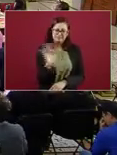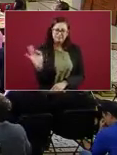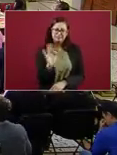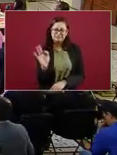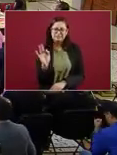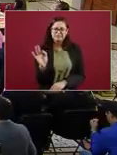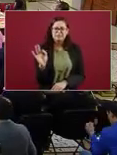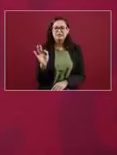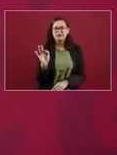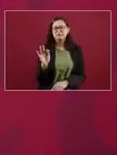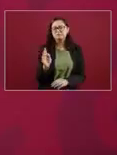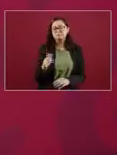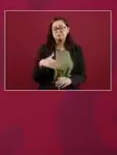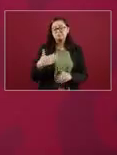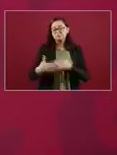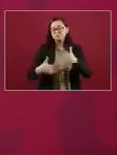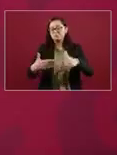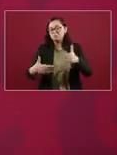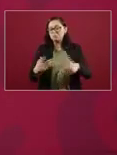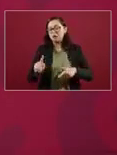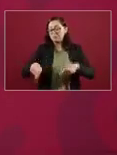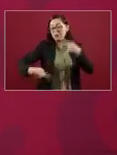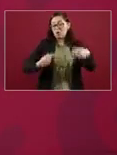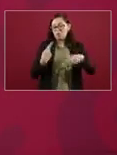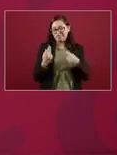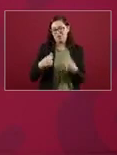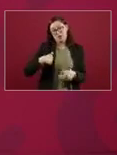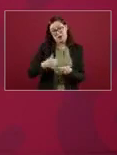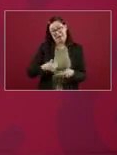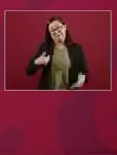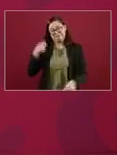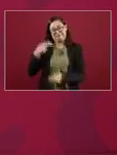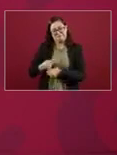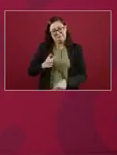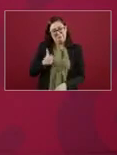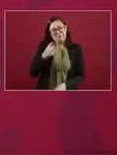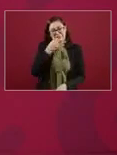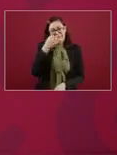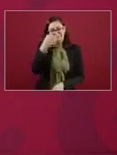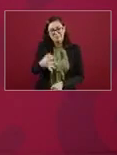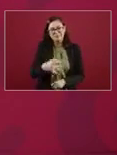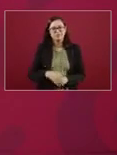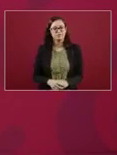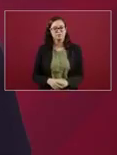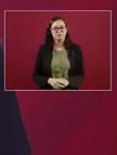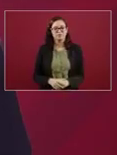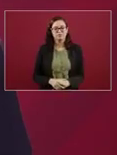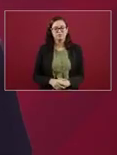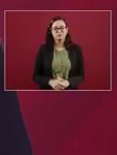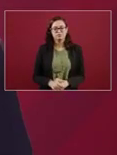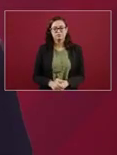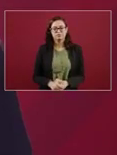va a salir la pregunta y me adelanto. Estoy contento,